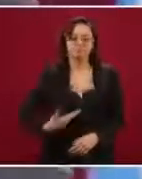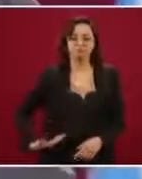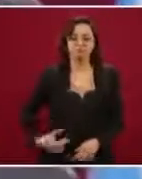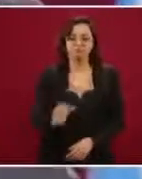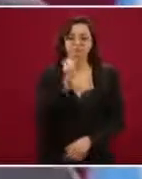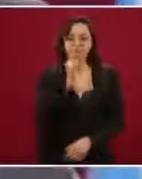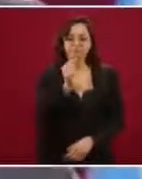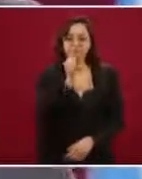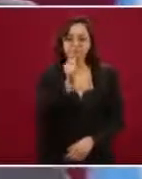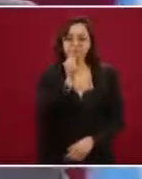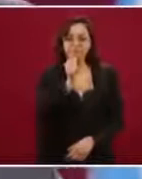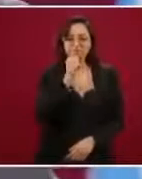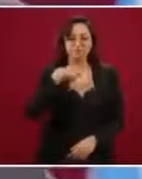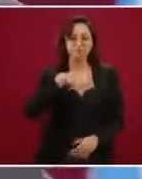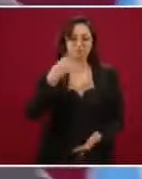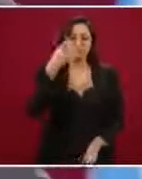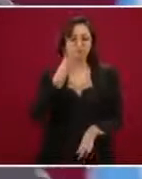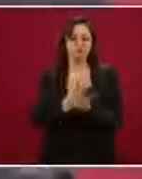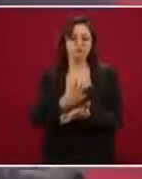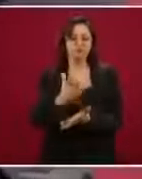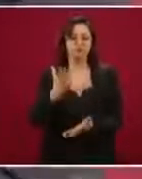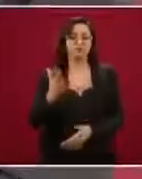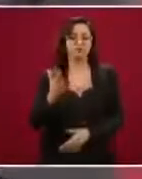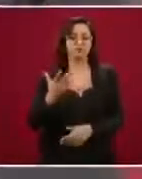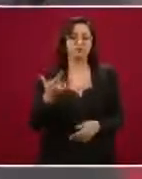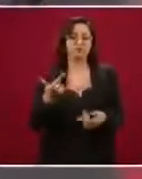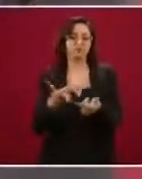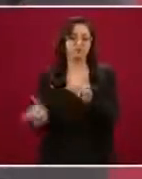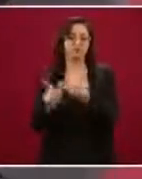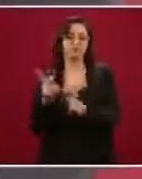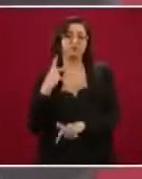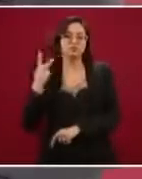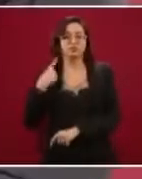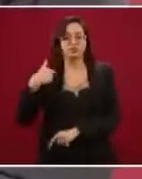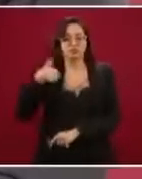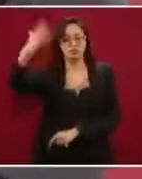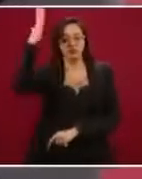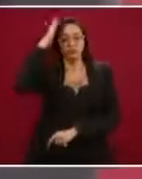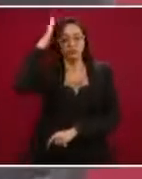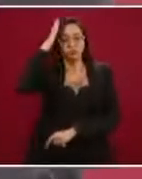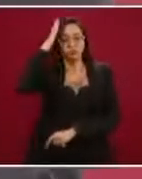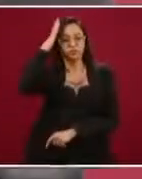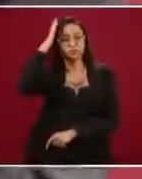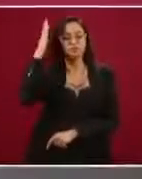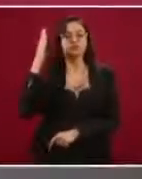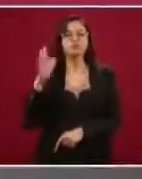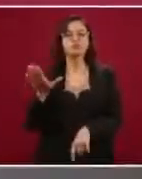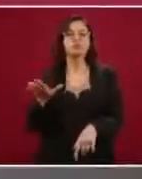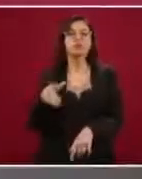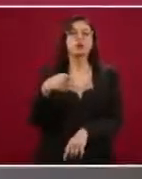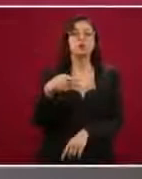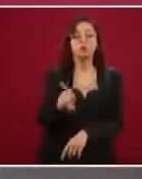presidente, era dirigente de un partido, por eso se